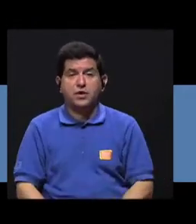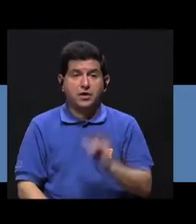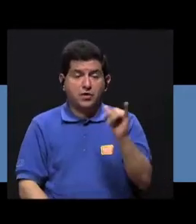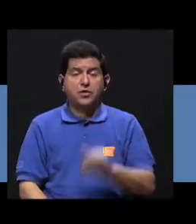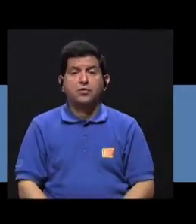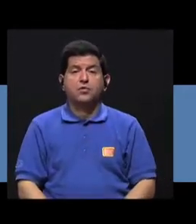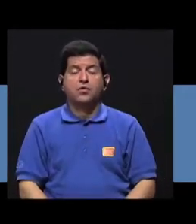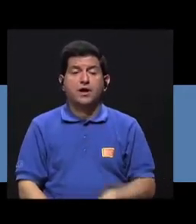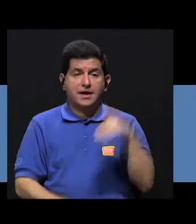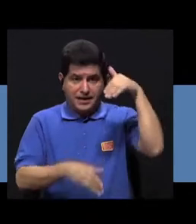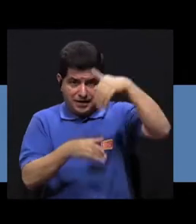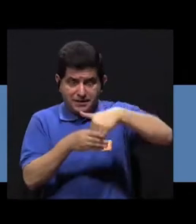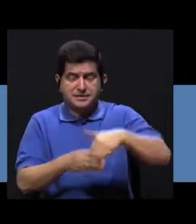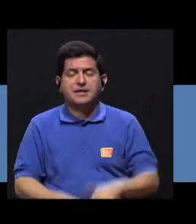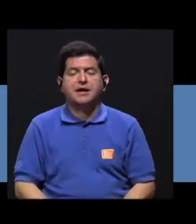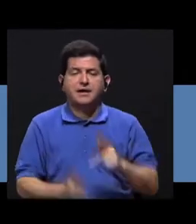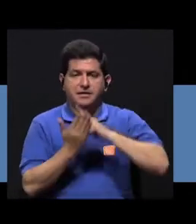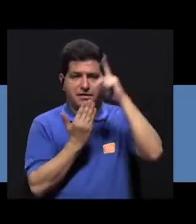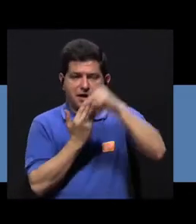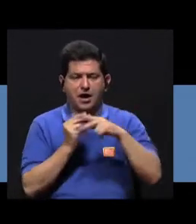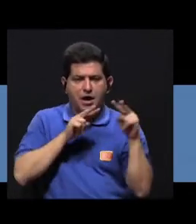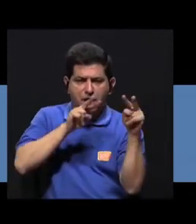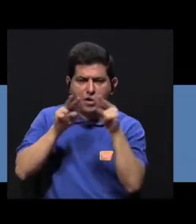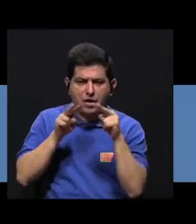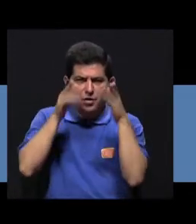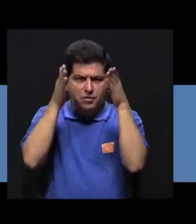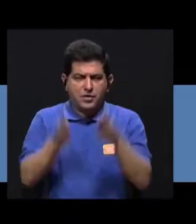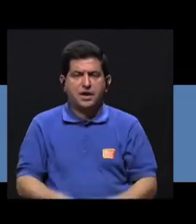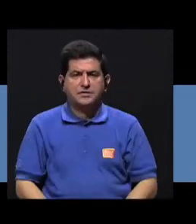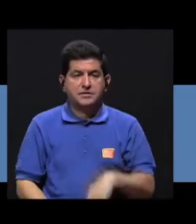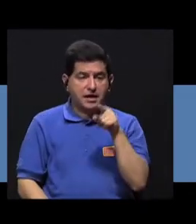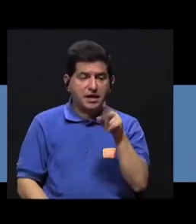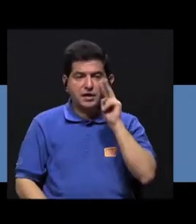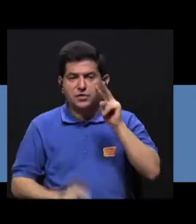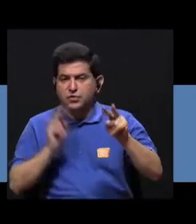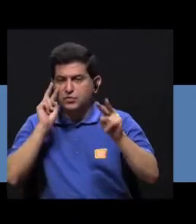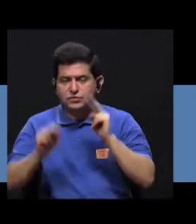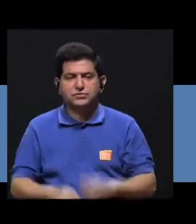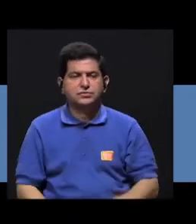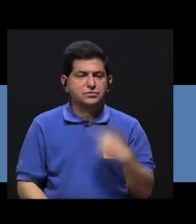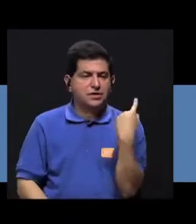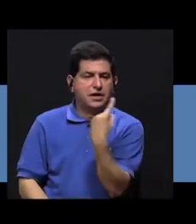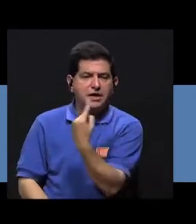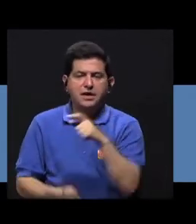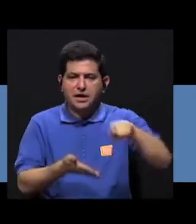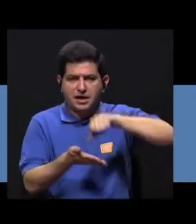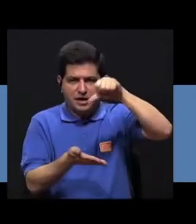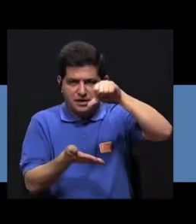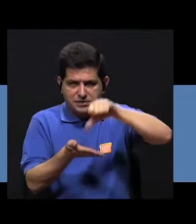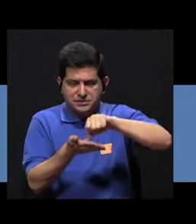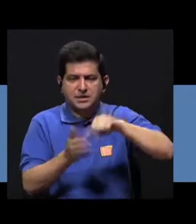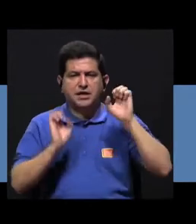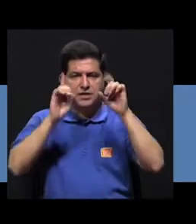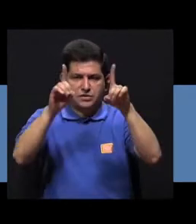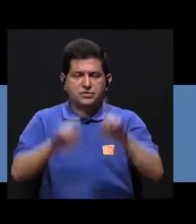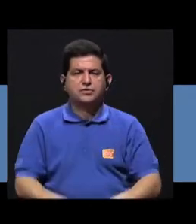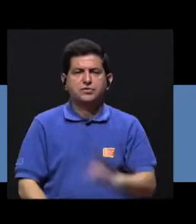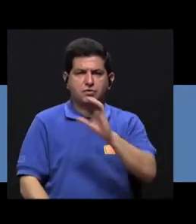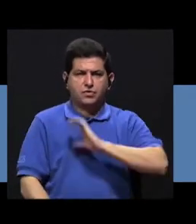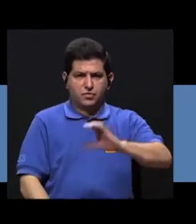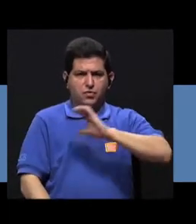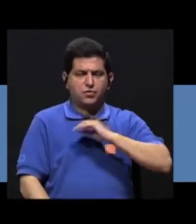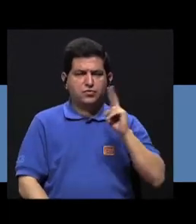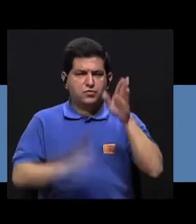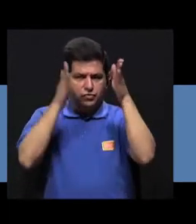matricularse dentro del programa de vigilantes para que estuvieran los que vigilaran en cada centro educativo los comportamientos de los